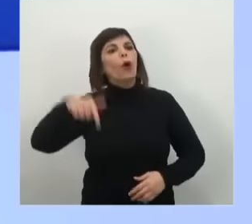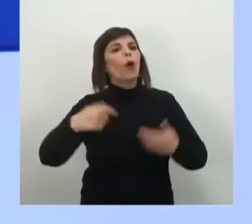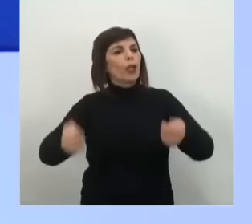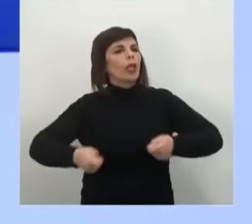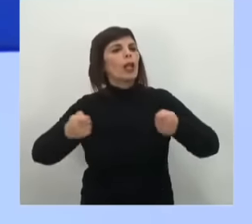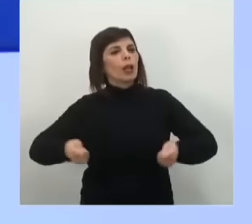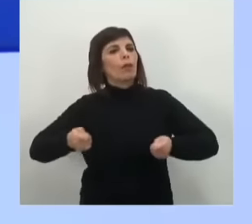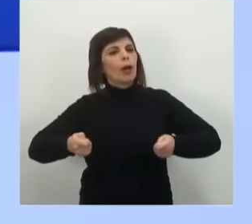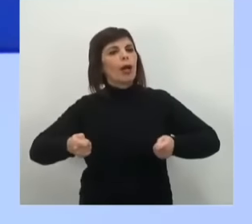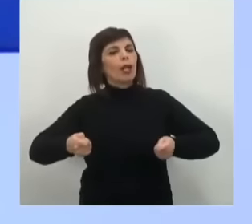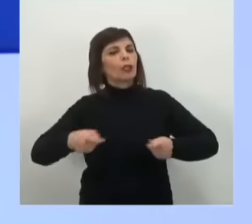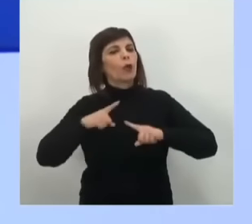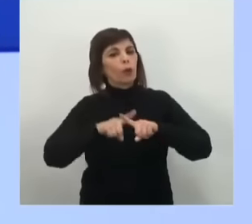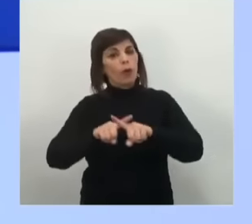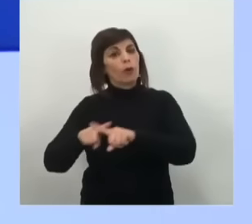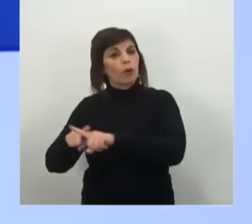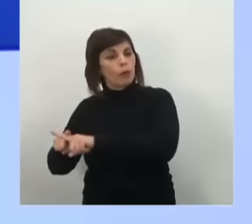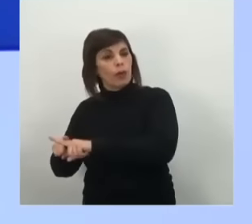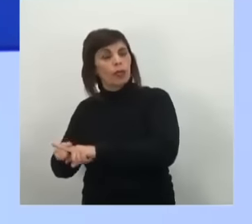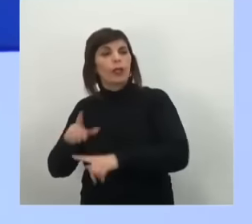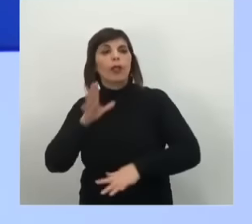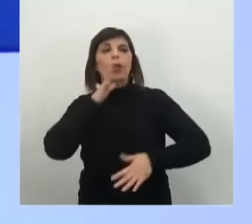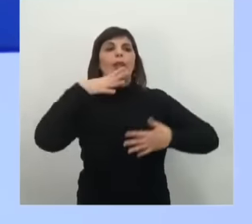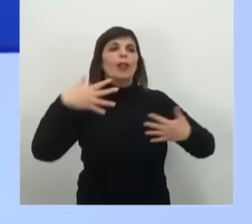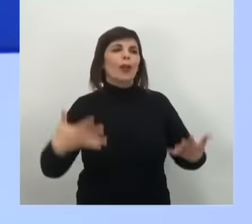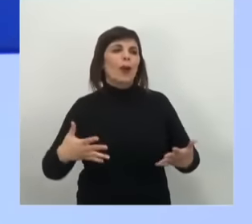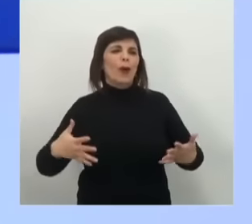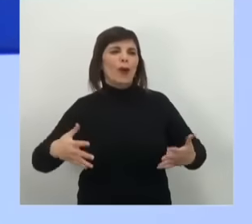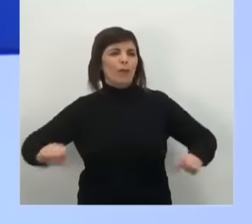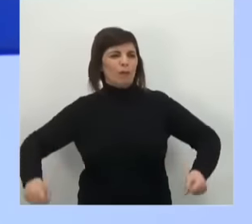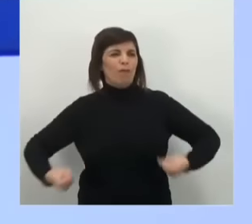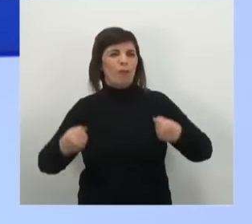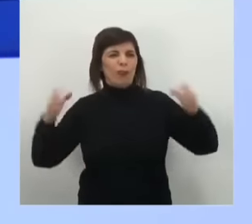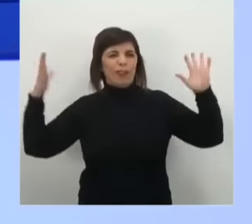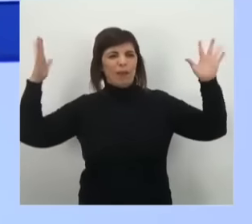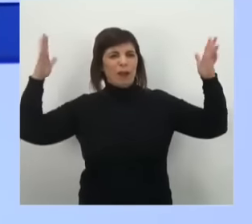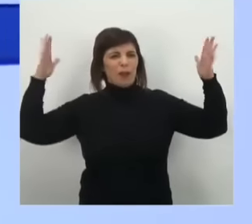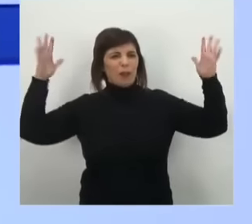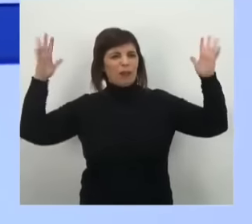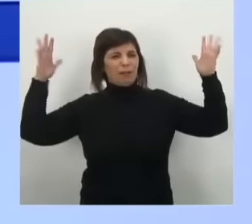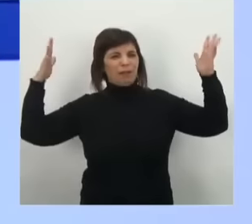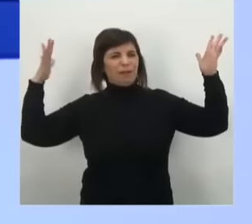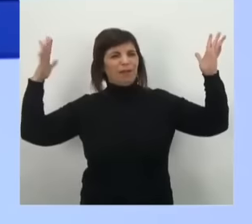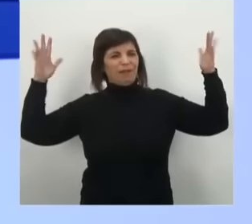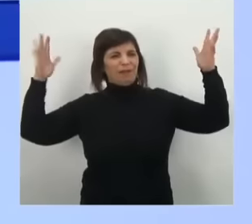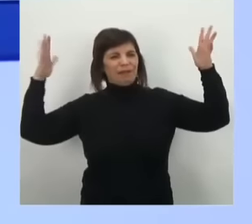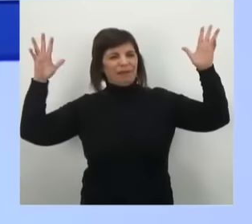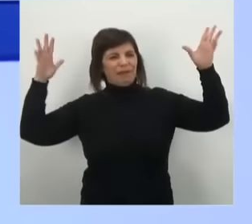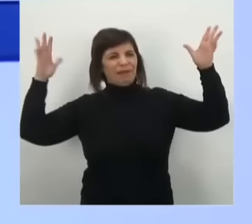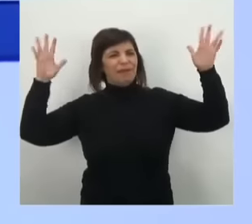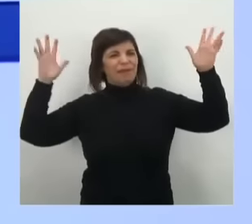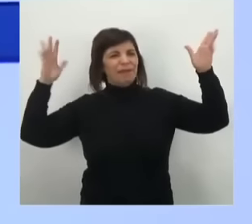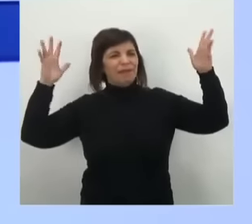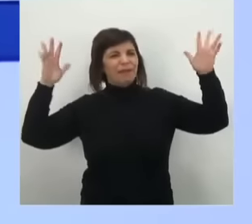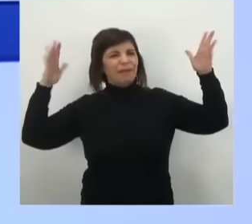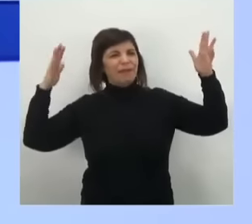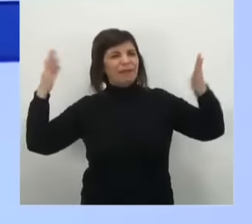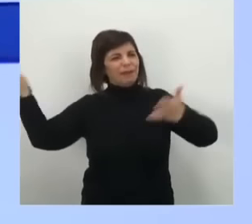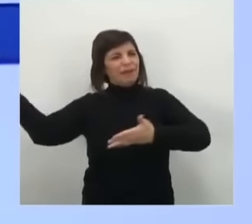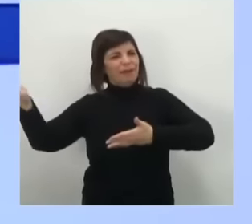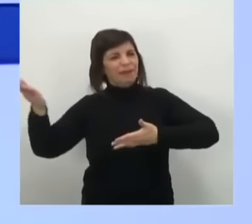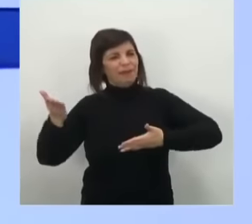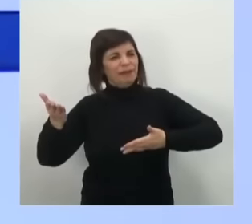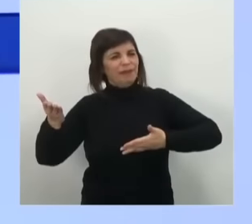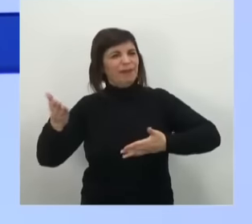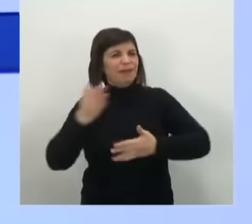Y sabes queridos Vamos a darle con fuerte aplauso la bienvenida al pastor Eduardo allí de bers bienvenido